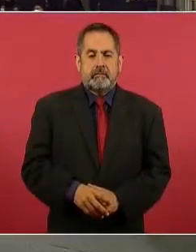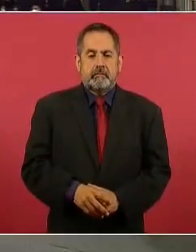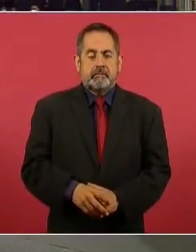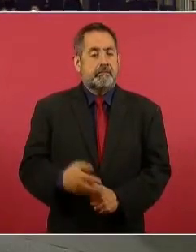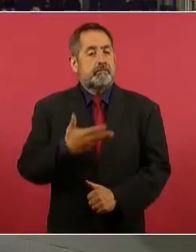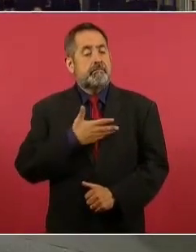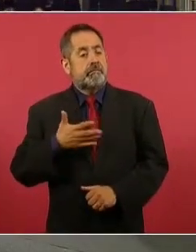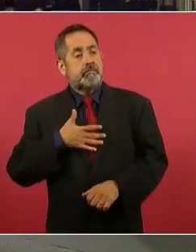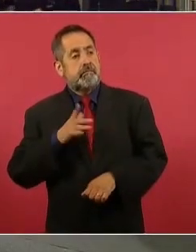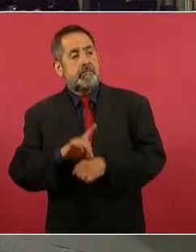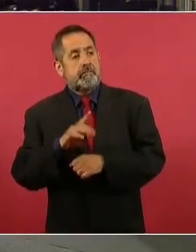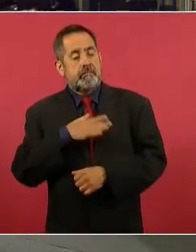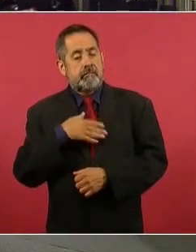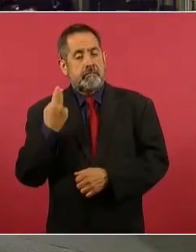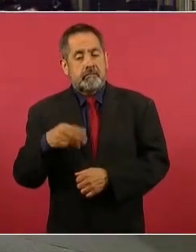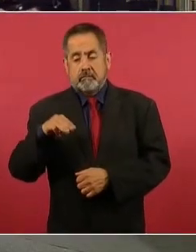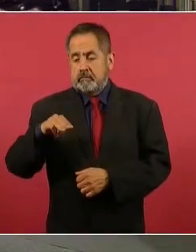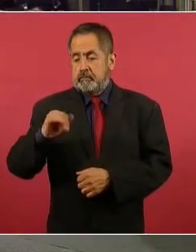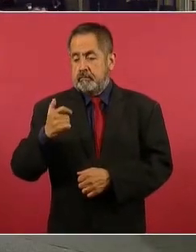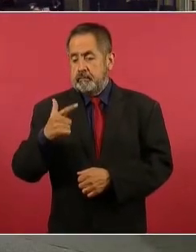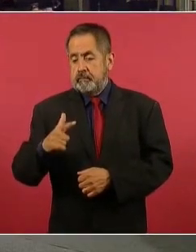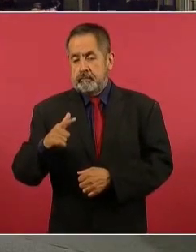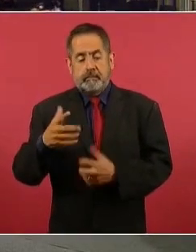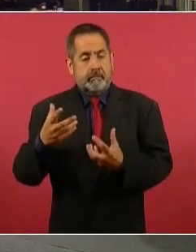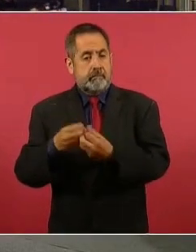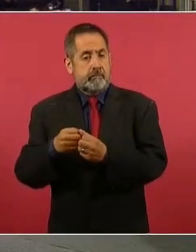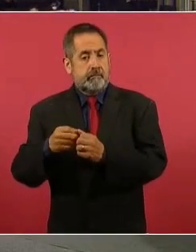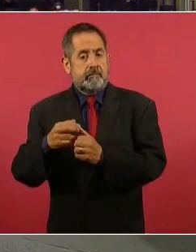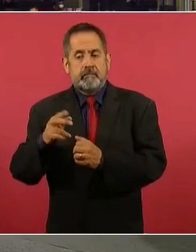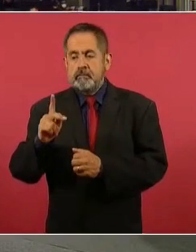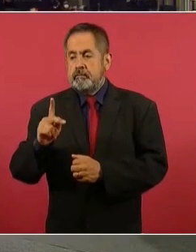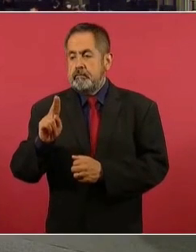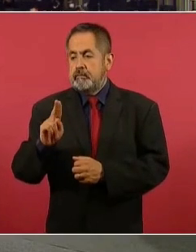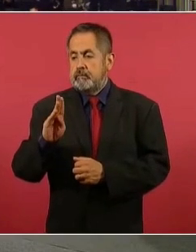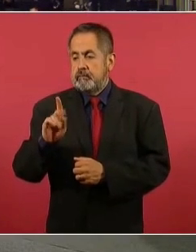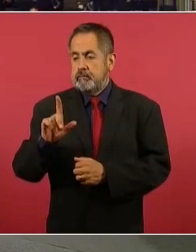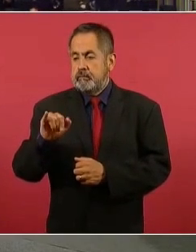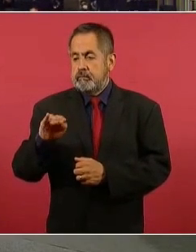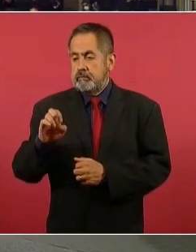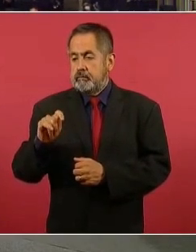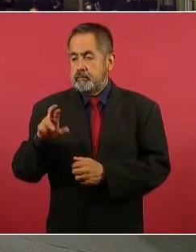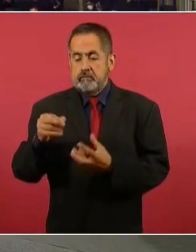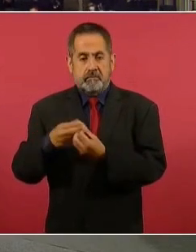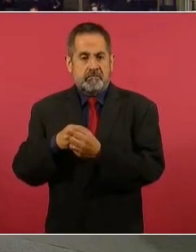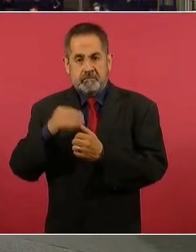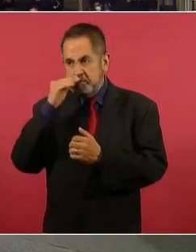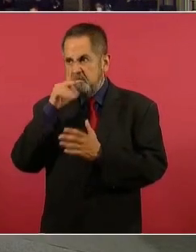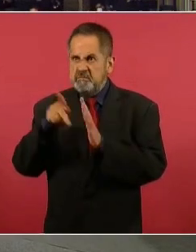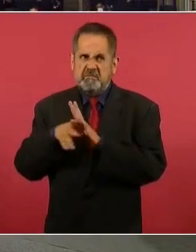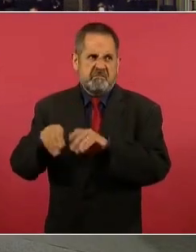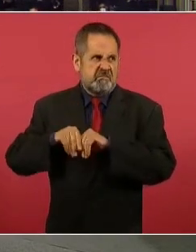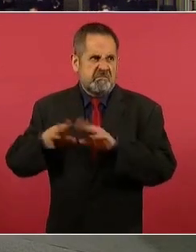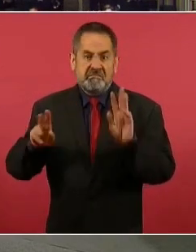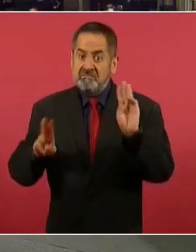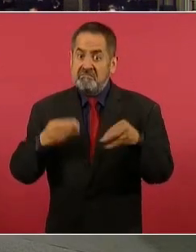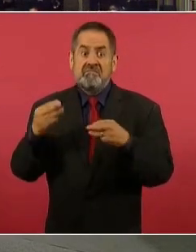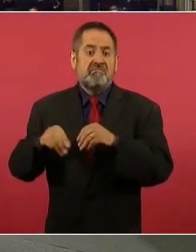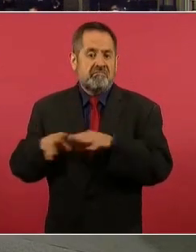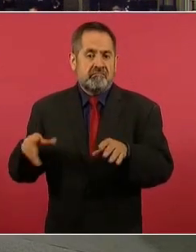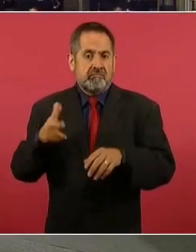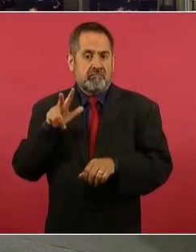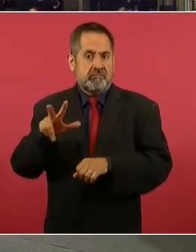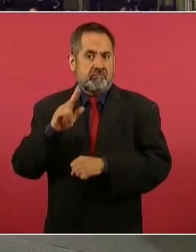Presidente, muy buenos días. Mi nombre es Miguel Velázquez, soy reportero del periódico Publimetro, que ha sido el diario gratuito más grande del mundo con presencia en 18